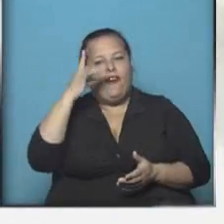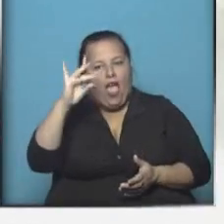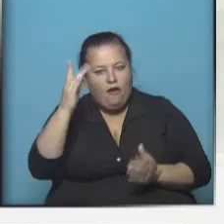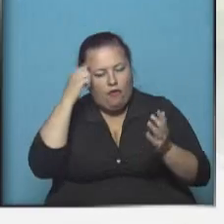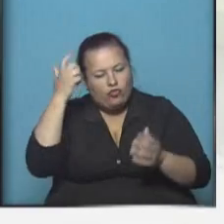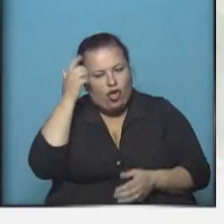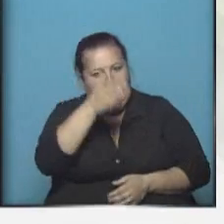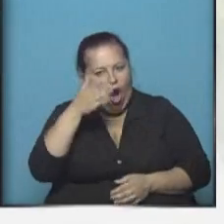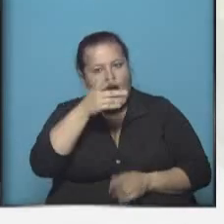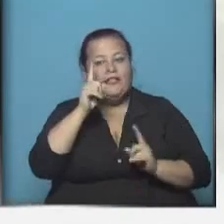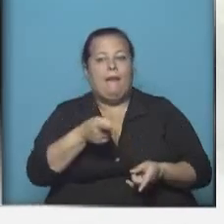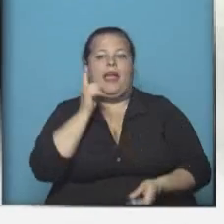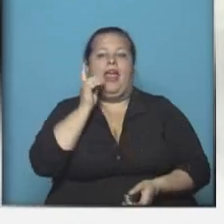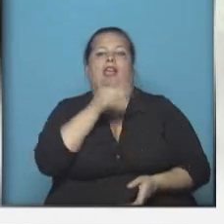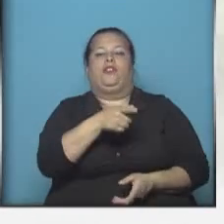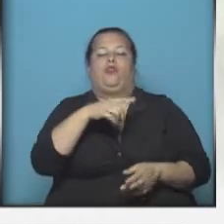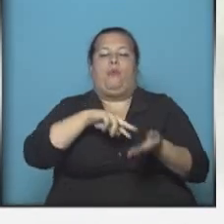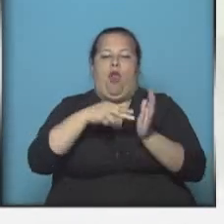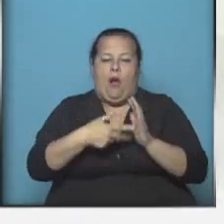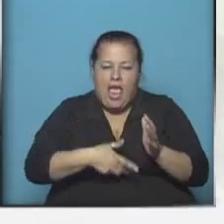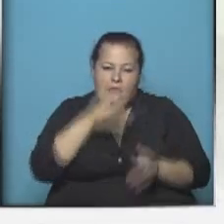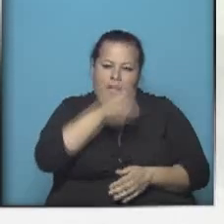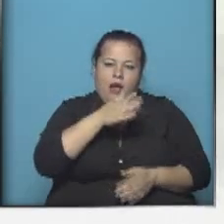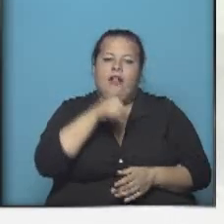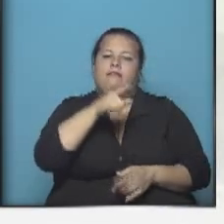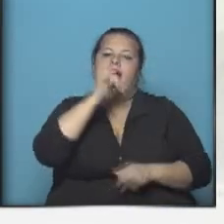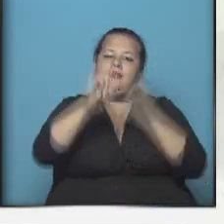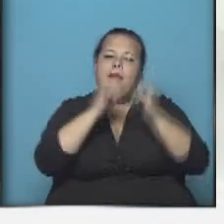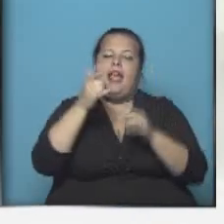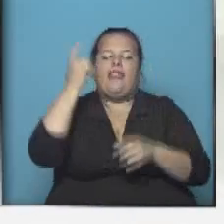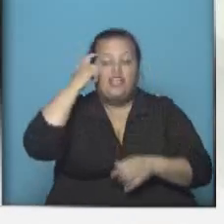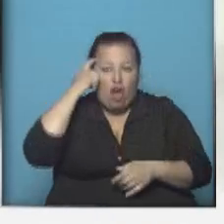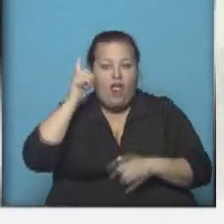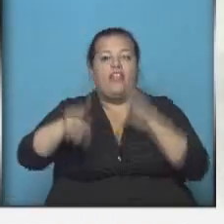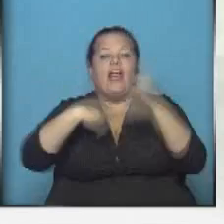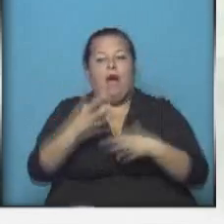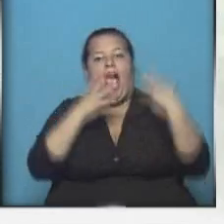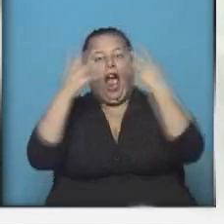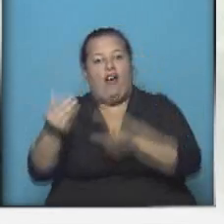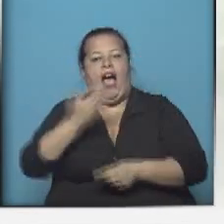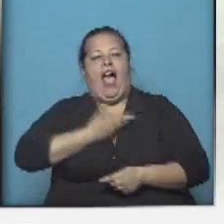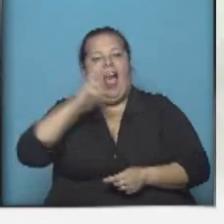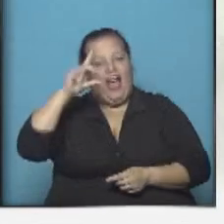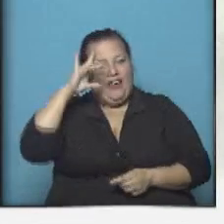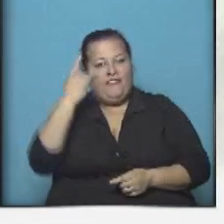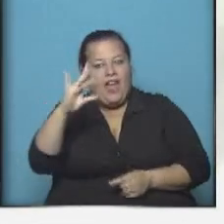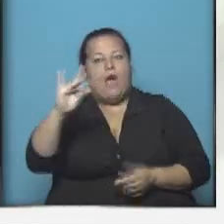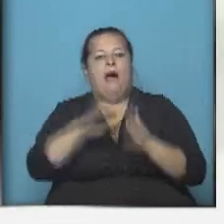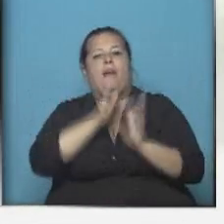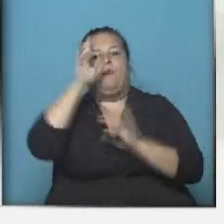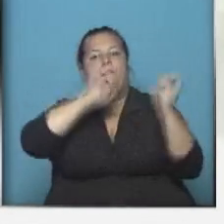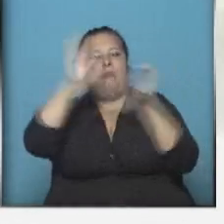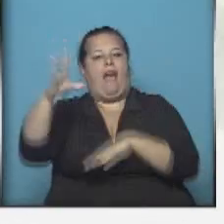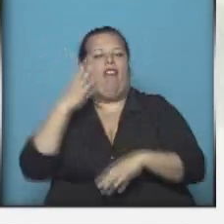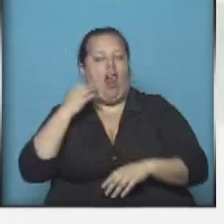ella fue, además de tratar su complejo, fue una teórica del psicoanálisis, y después ayudó a Freud a mudarse a Londres luego del